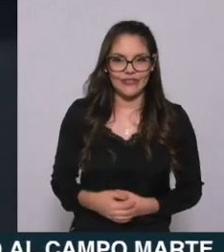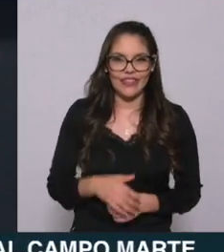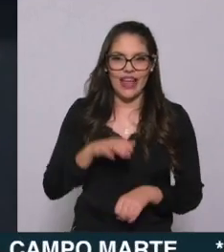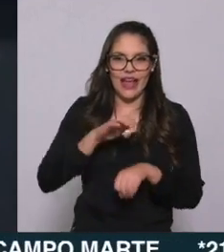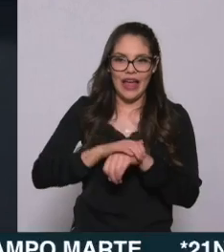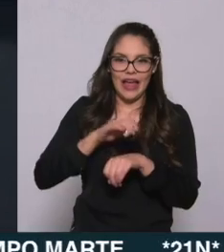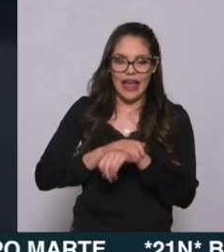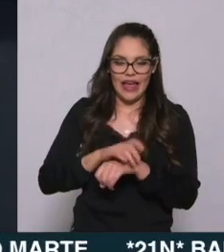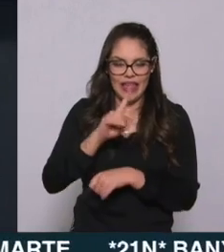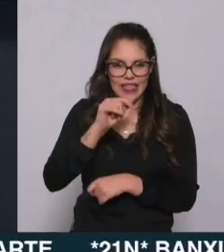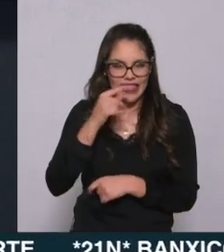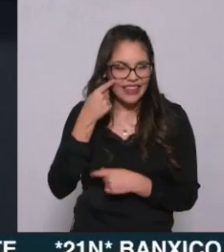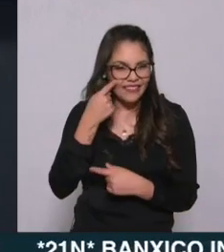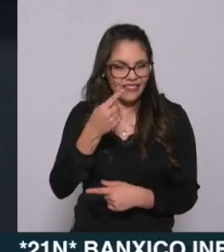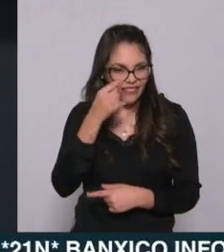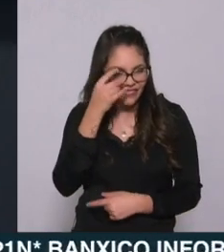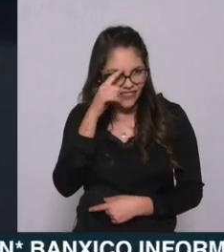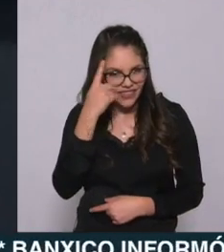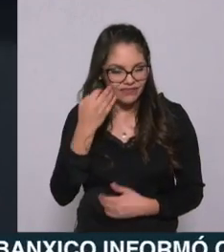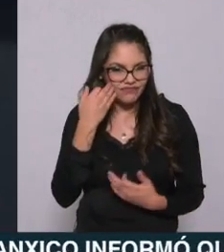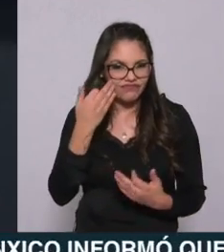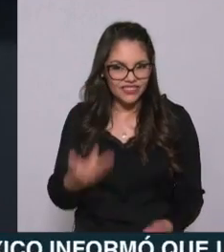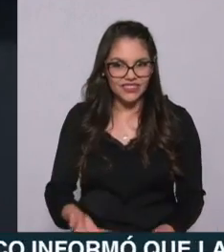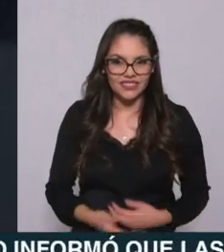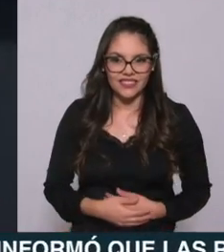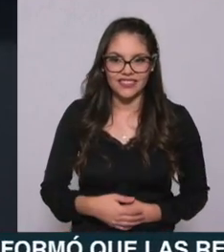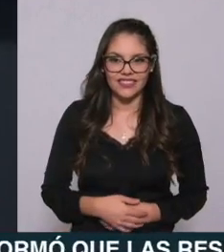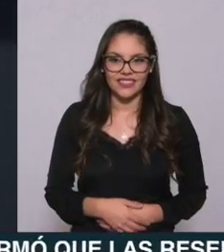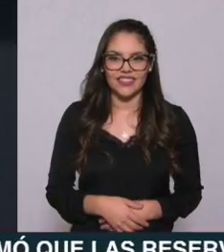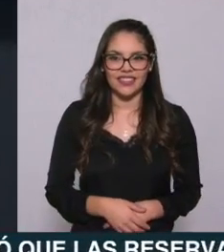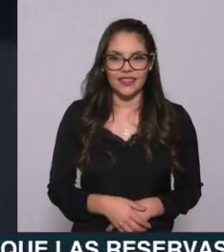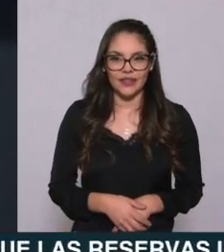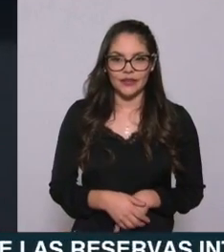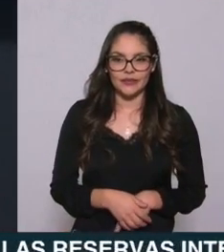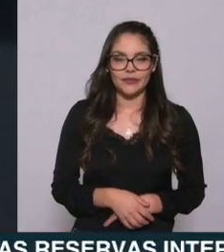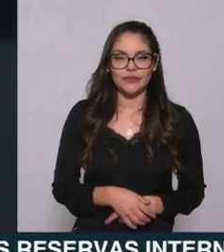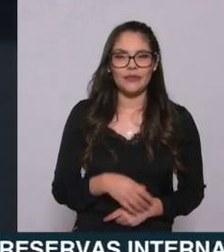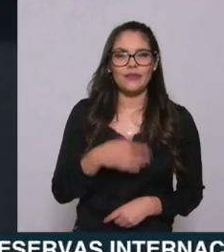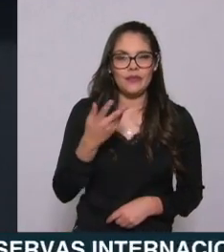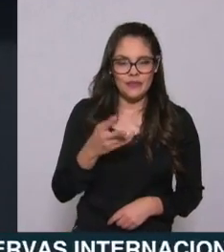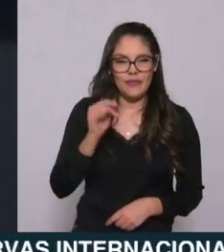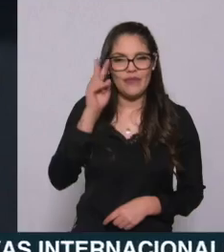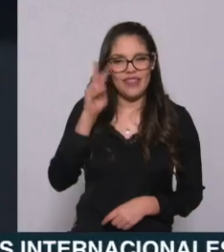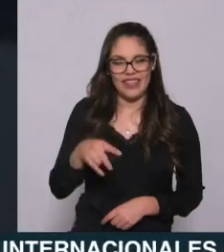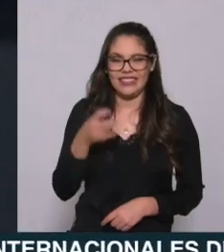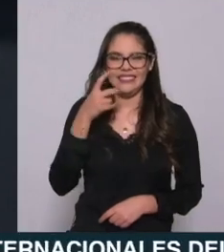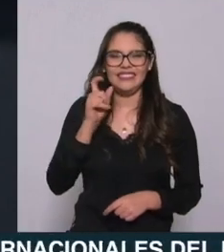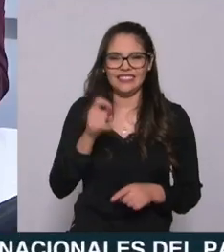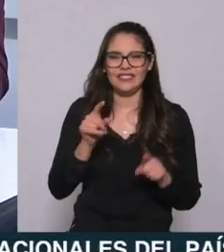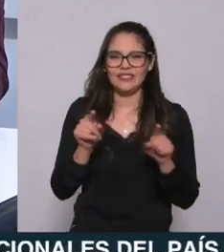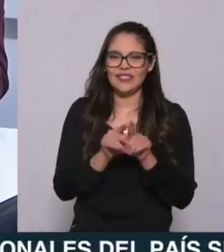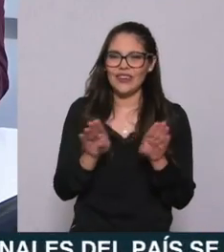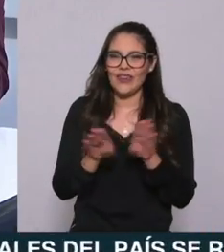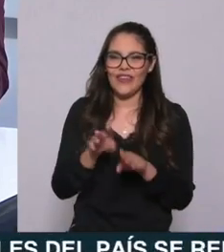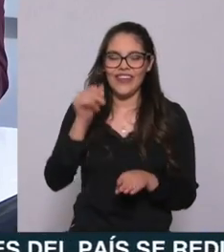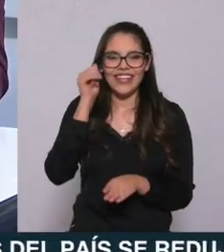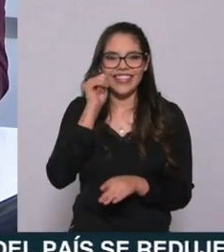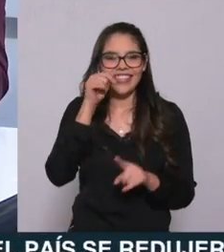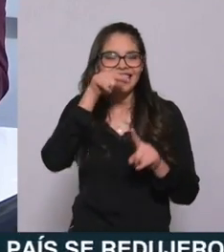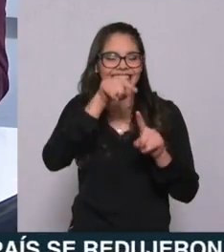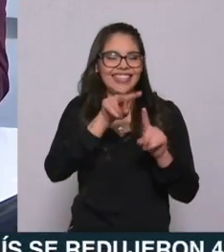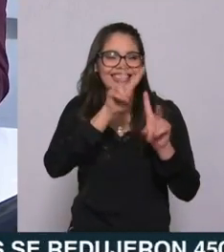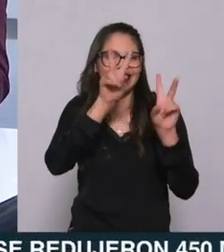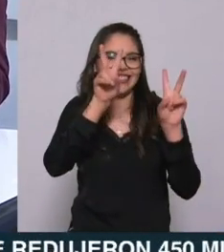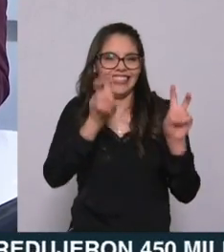cuenta, pero nunca se dan cuenta. En el stand-up sí lo van a hacer. Exactamente. Sí, es la promesa. Prácticamente esa es la ironía de la obra, ¿no?